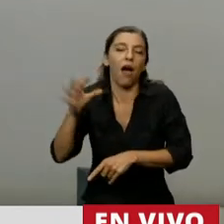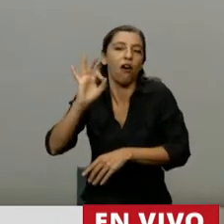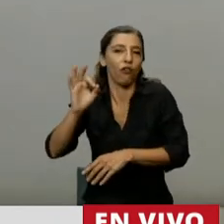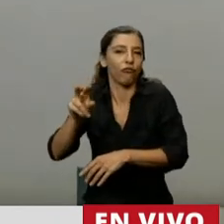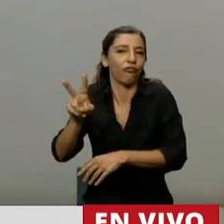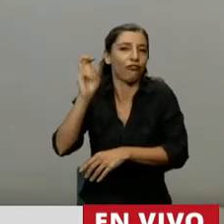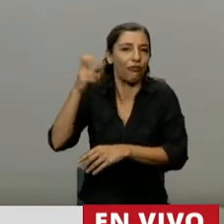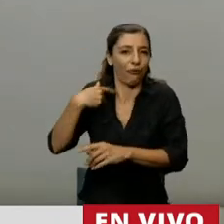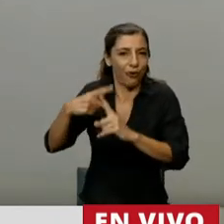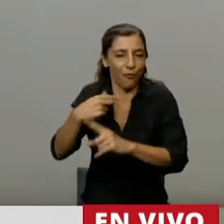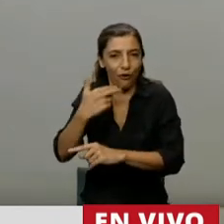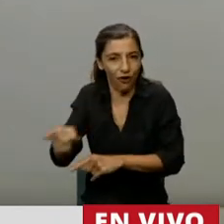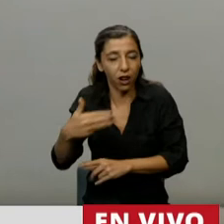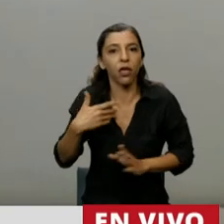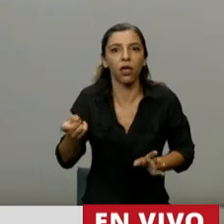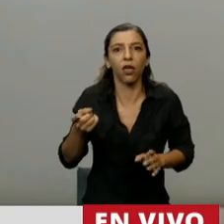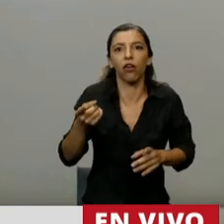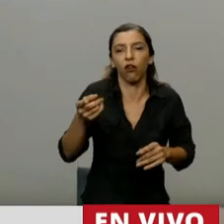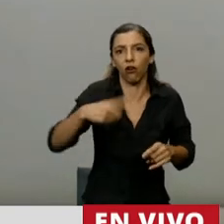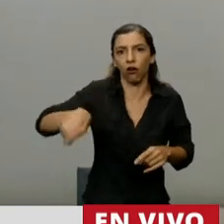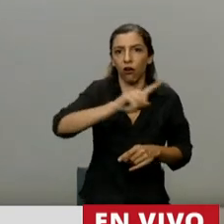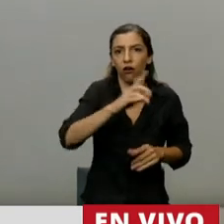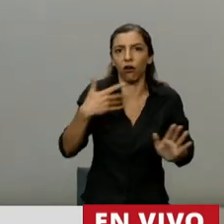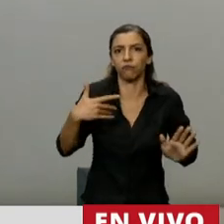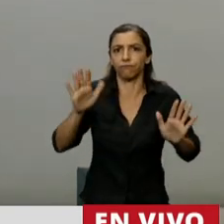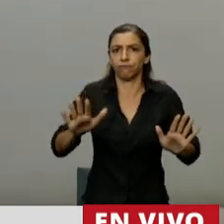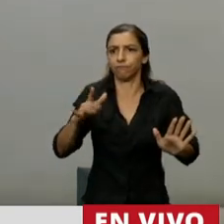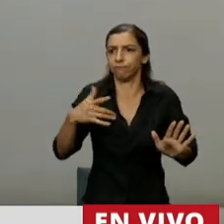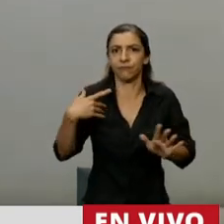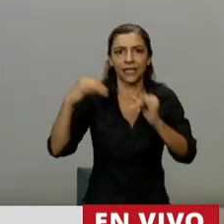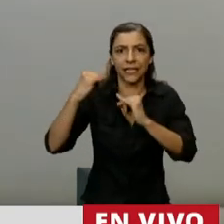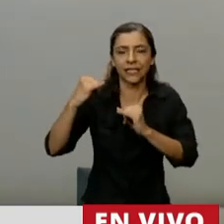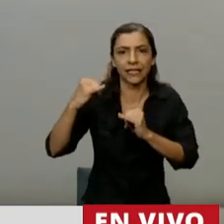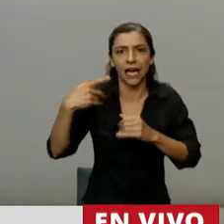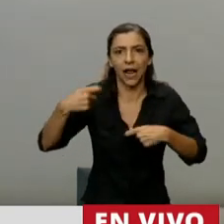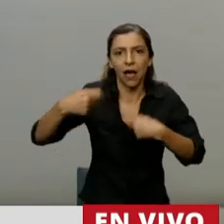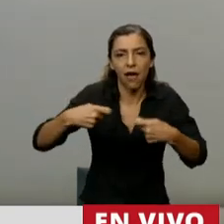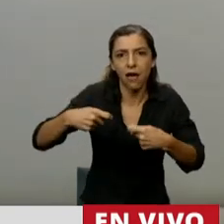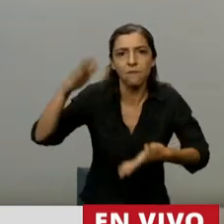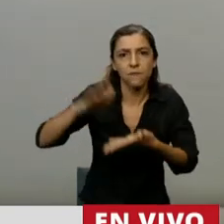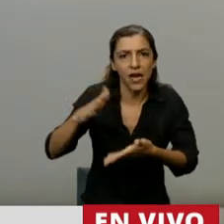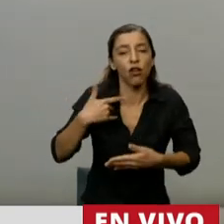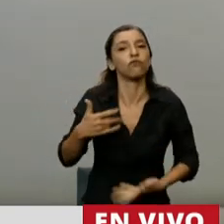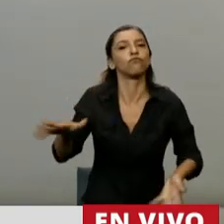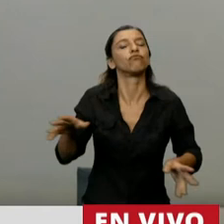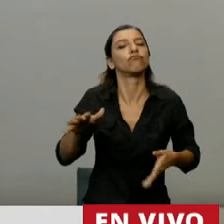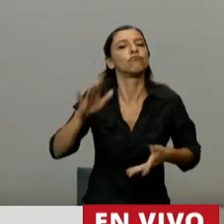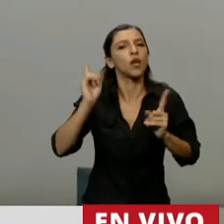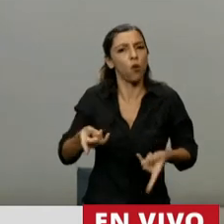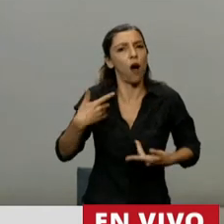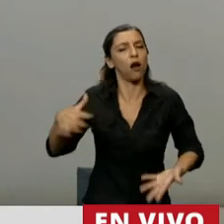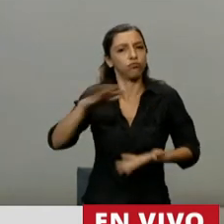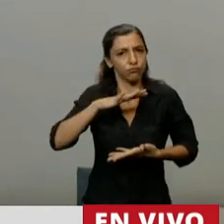de la UH. Además, congeló las tarifas de los servicios públicos. Además, generó la provisión